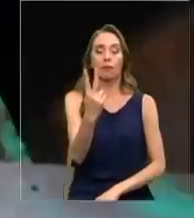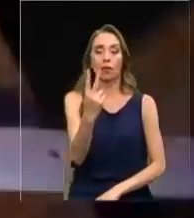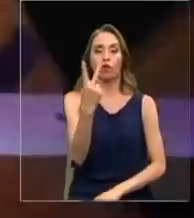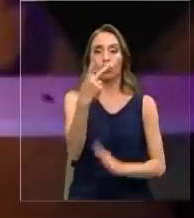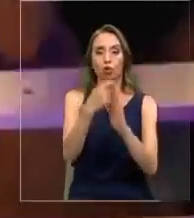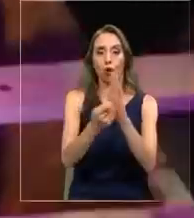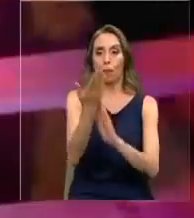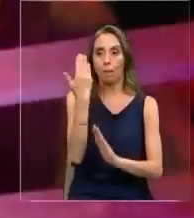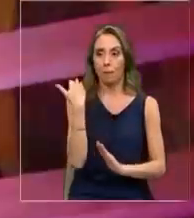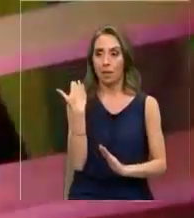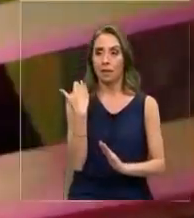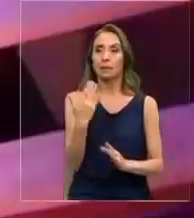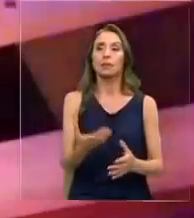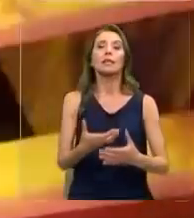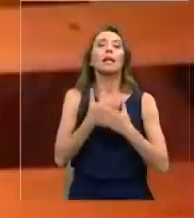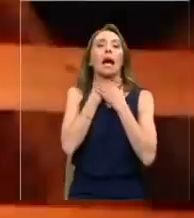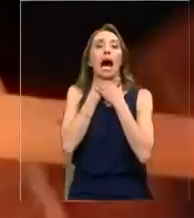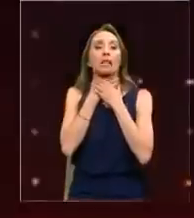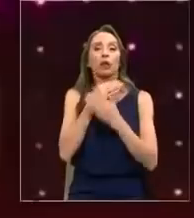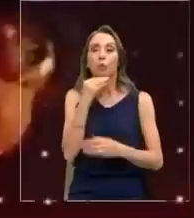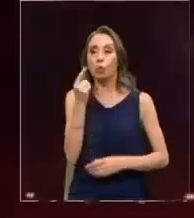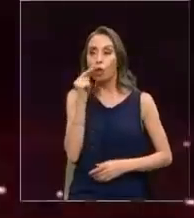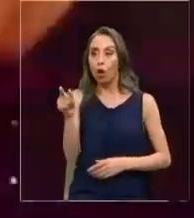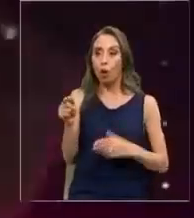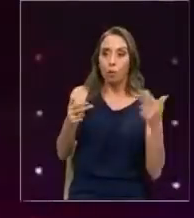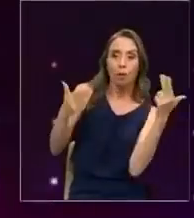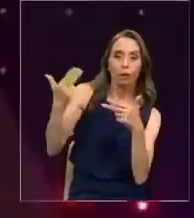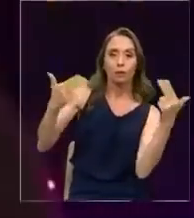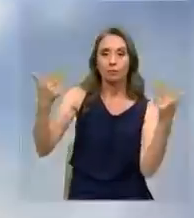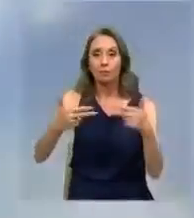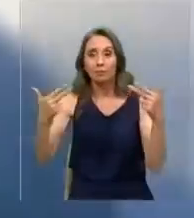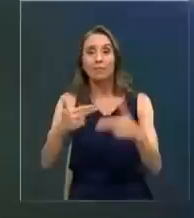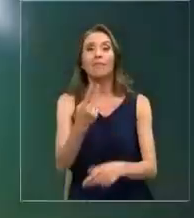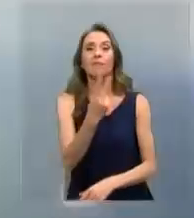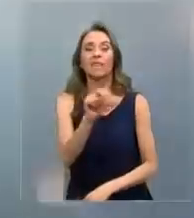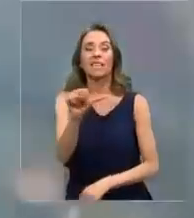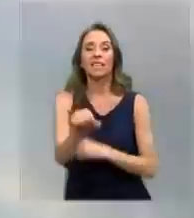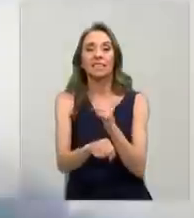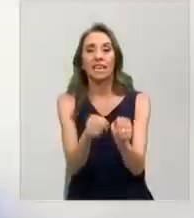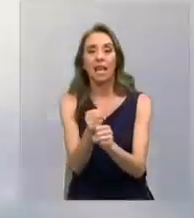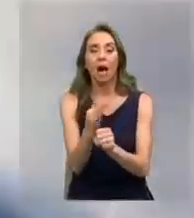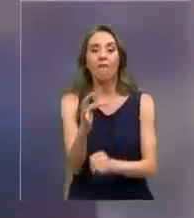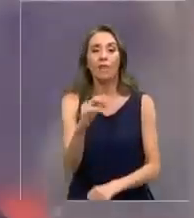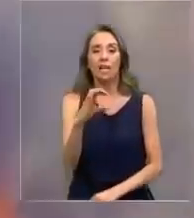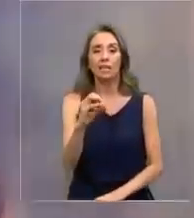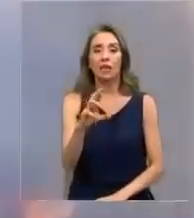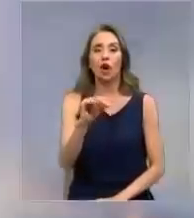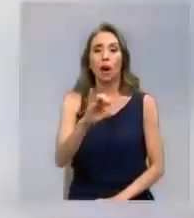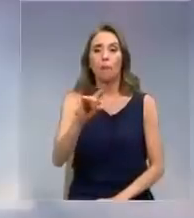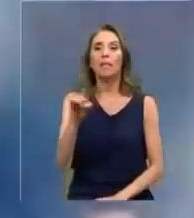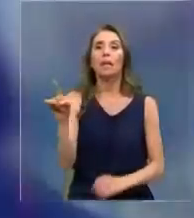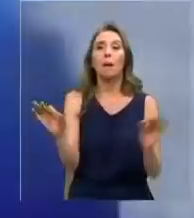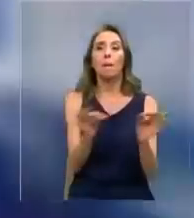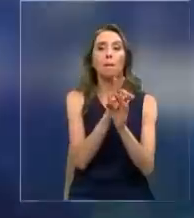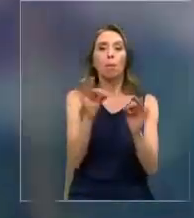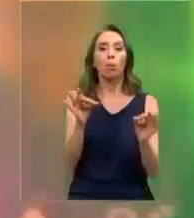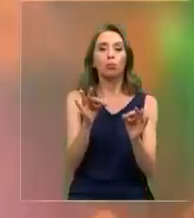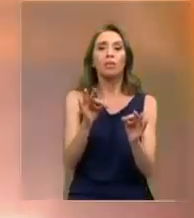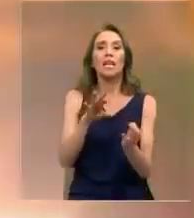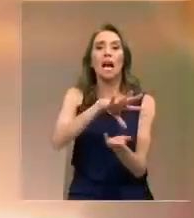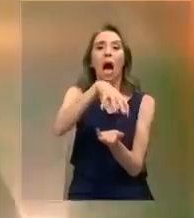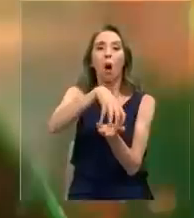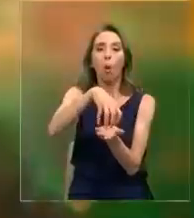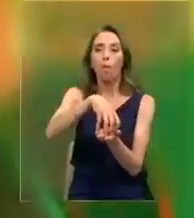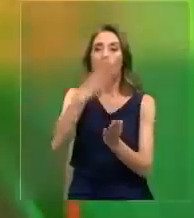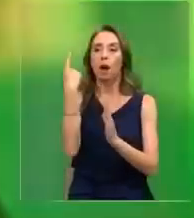2 meses, en un asalto perdió la vida Francisco Orellana Ramírez, de 26 años, reconocido exponente de la música urbana, quien